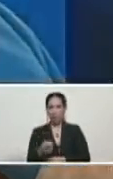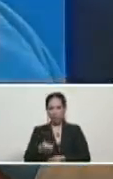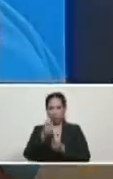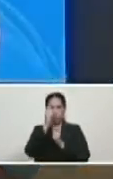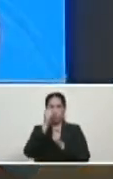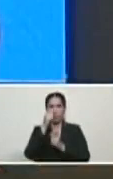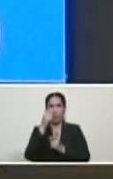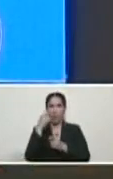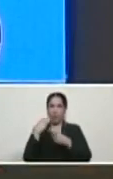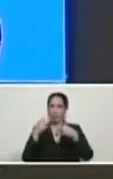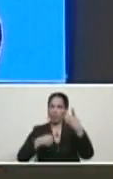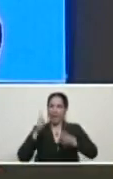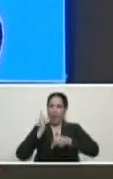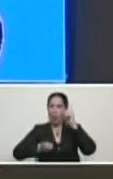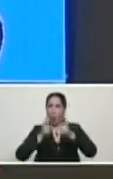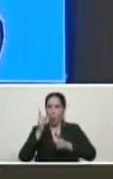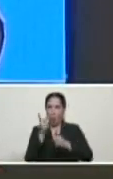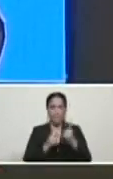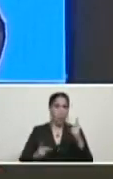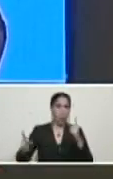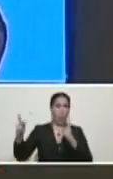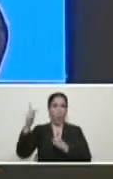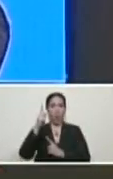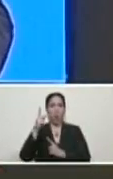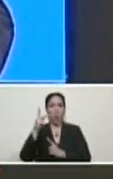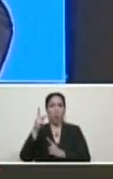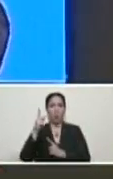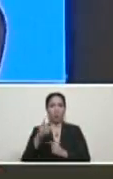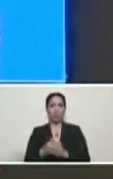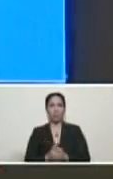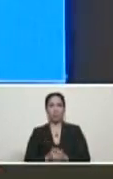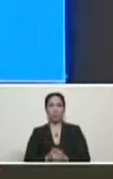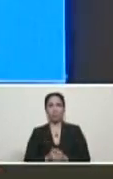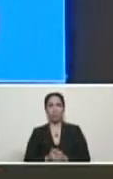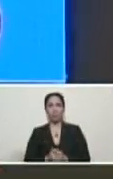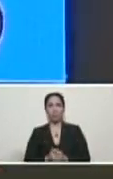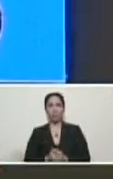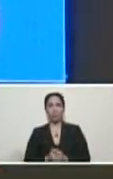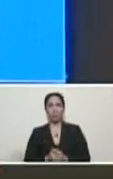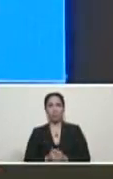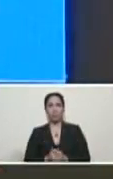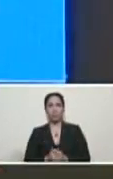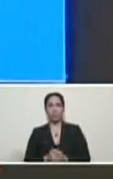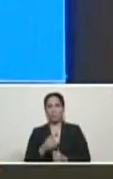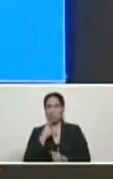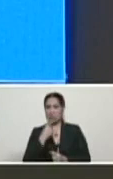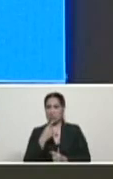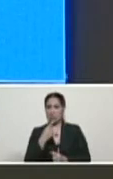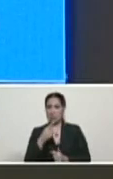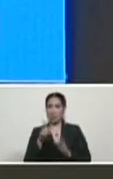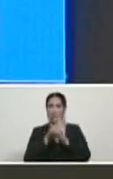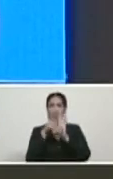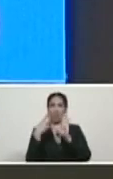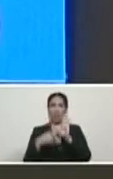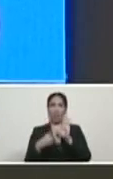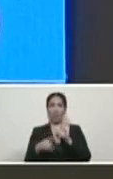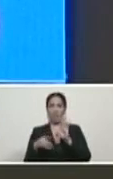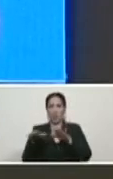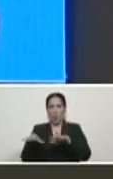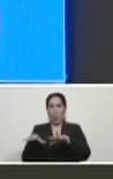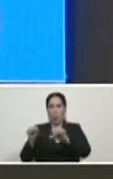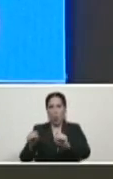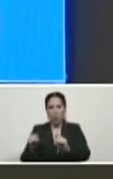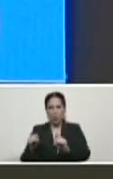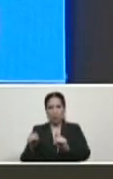cómo algunas potencias para entonces se creían con el derecho a colonizar,